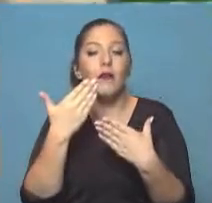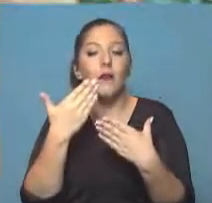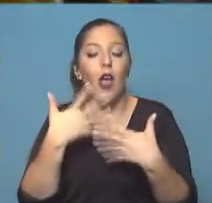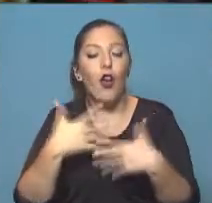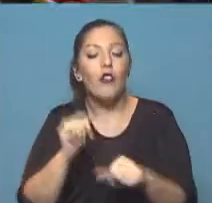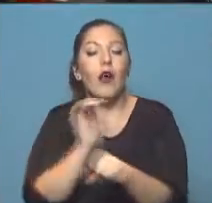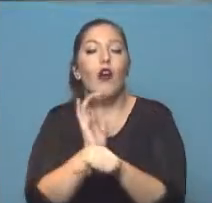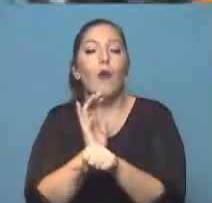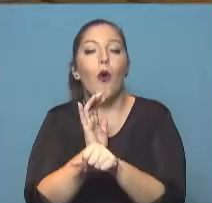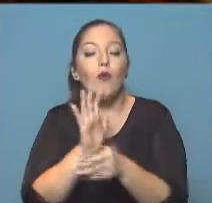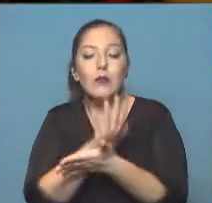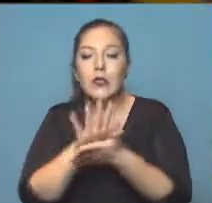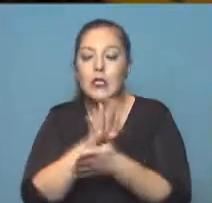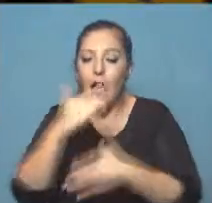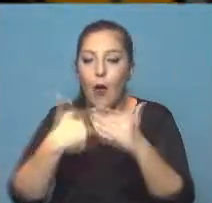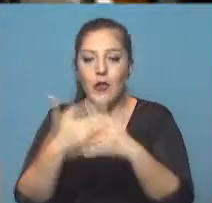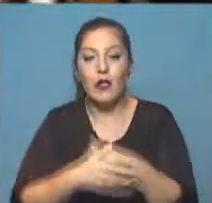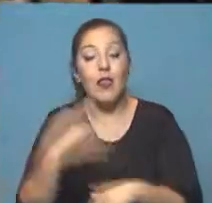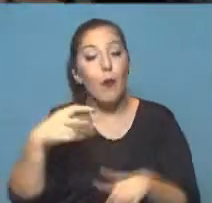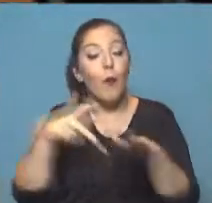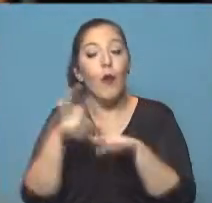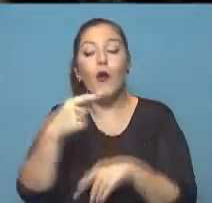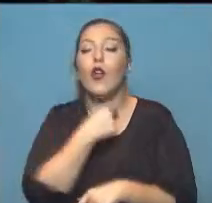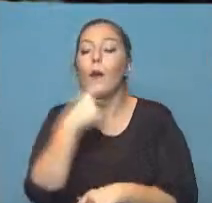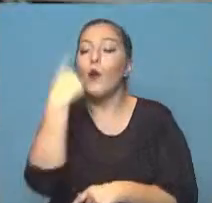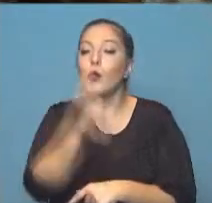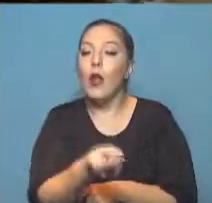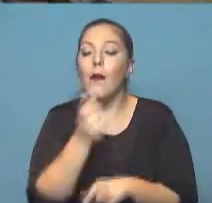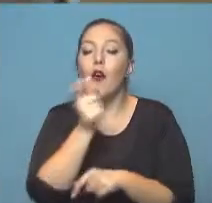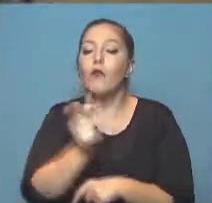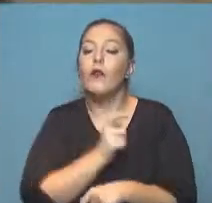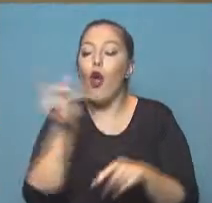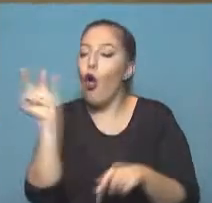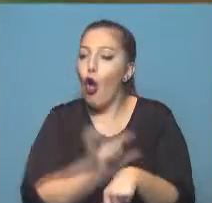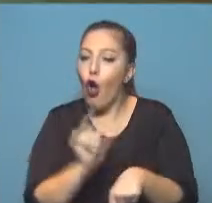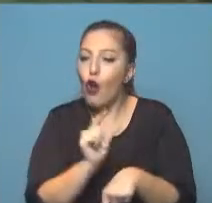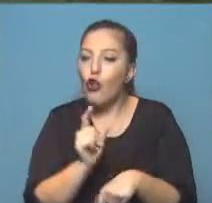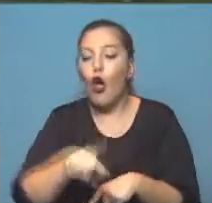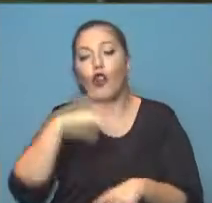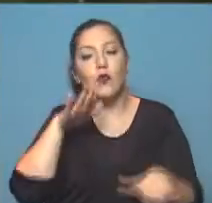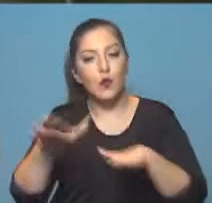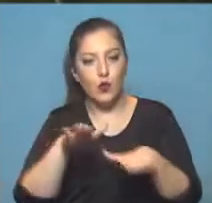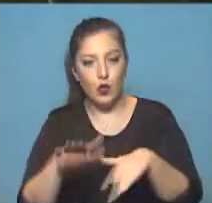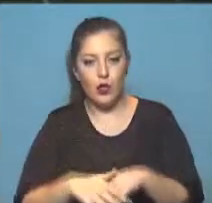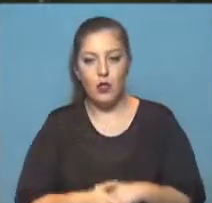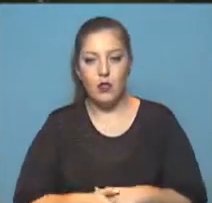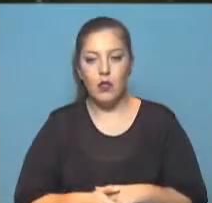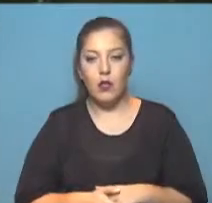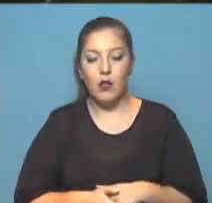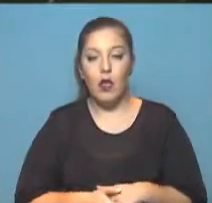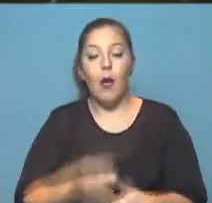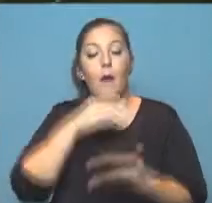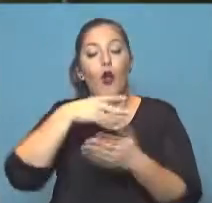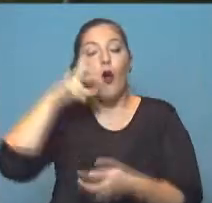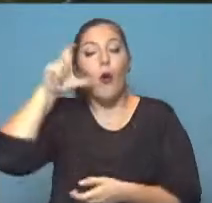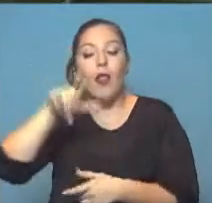ventana para que este proceso avance. Nos tenemos que ir a la pausa, pero te quiero preguntar para que me contestes brevemente. Sí. Hubo otros casos de entregas de premios Nobel